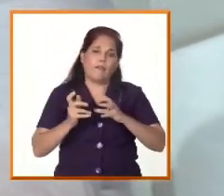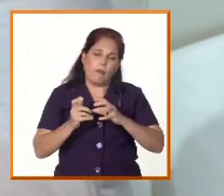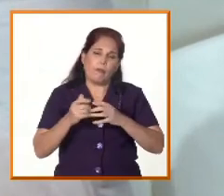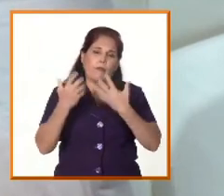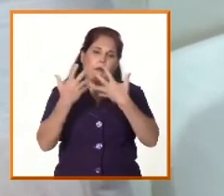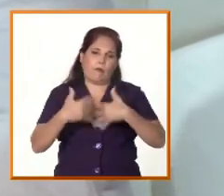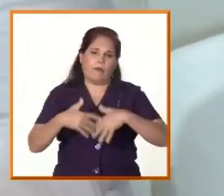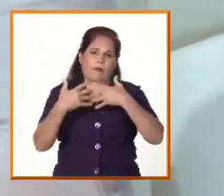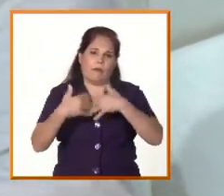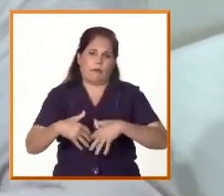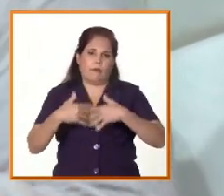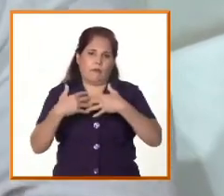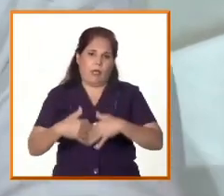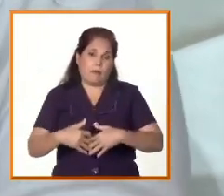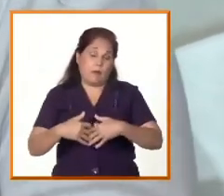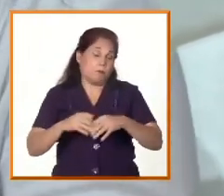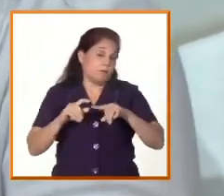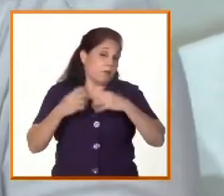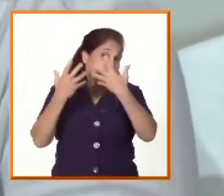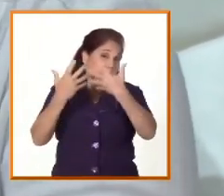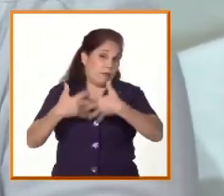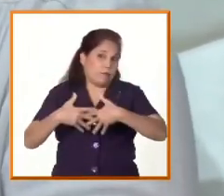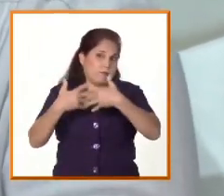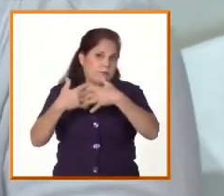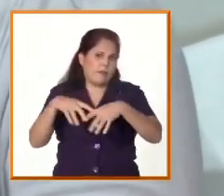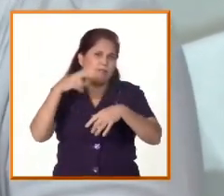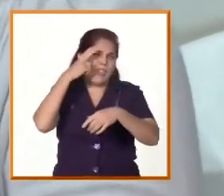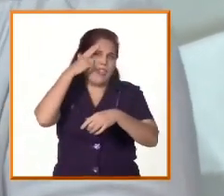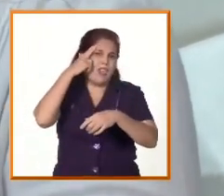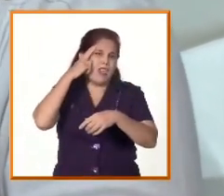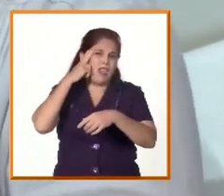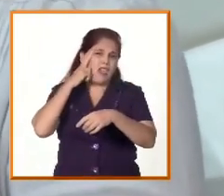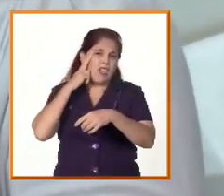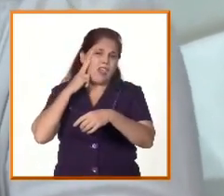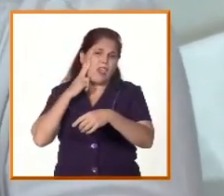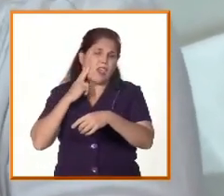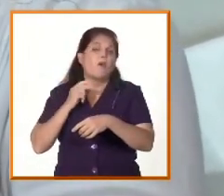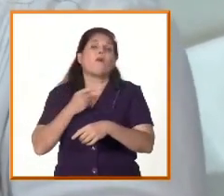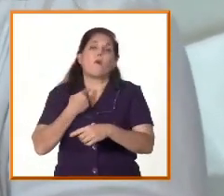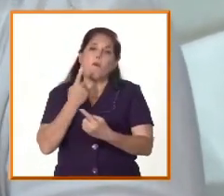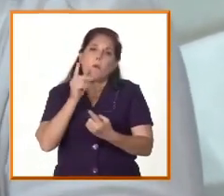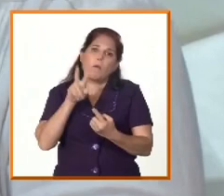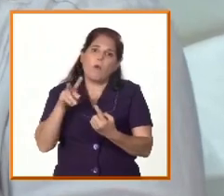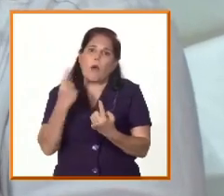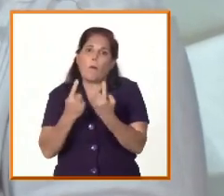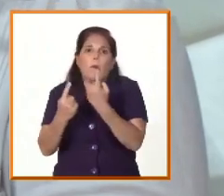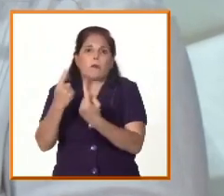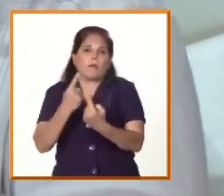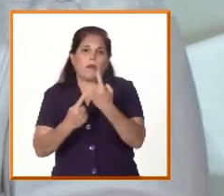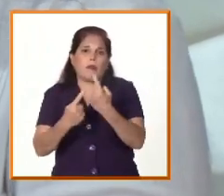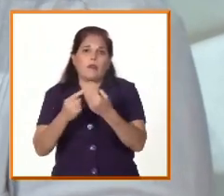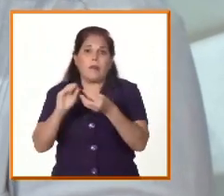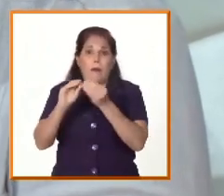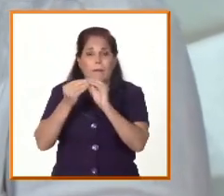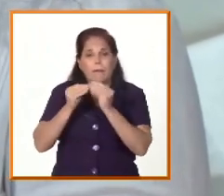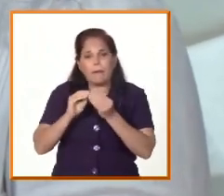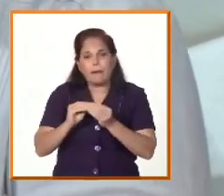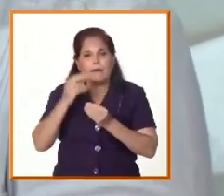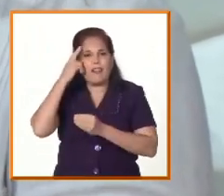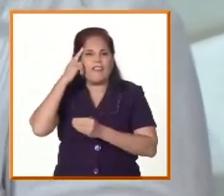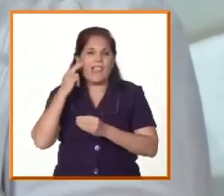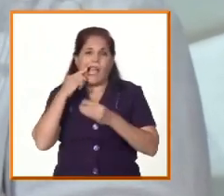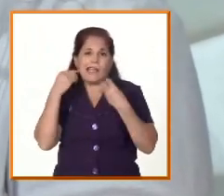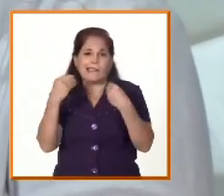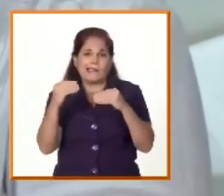de los molinos lógicamente hemos ido hemos ido buscando alternativos nacional y la producción de piezas